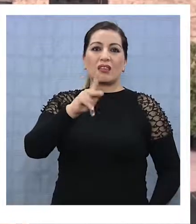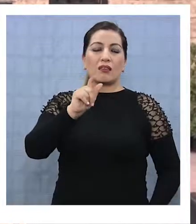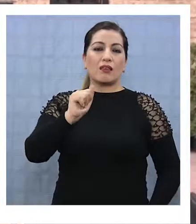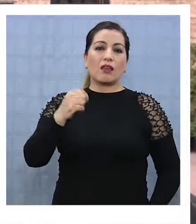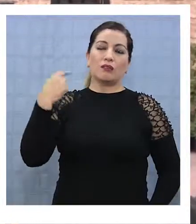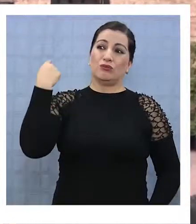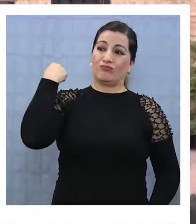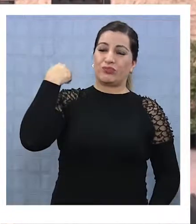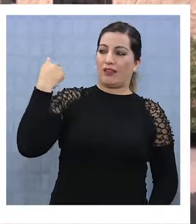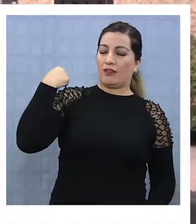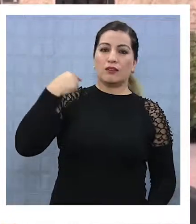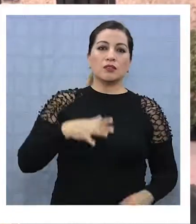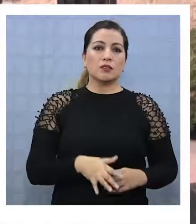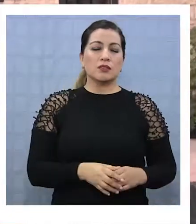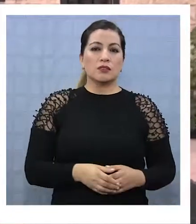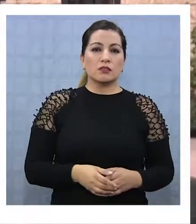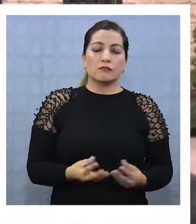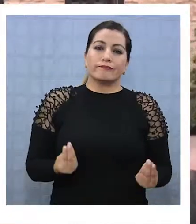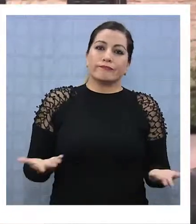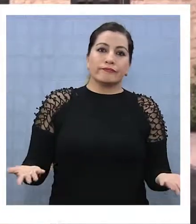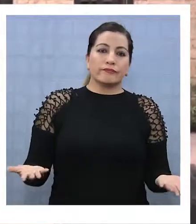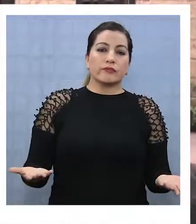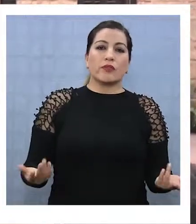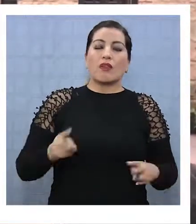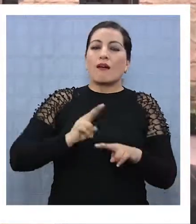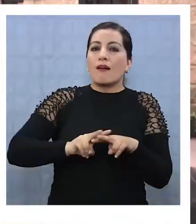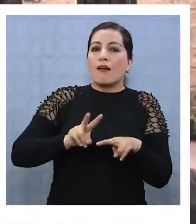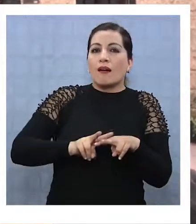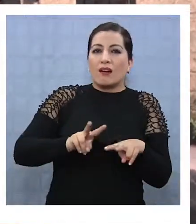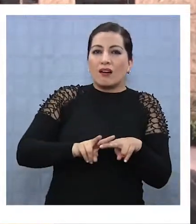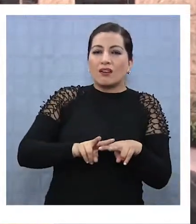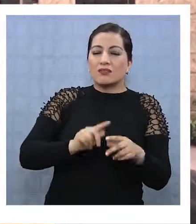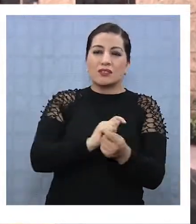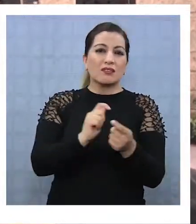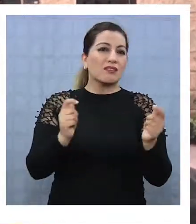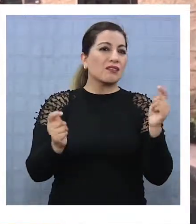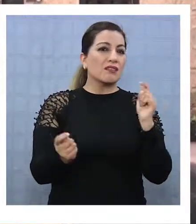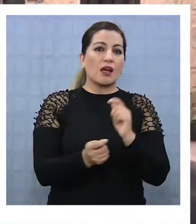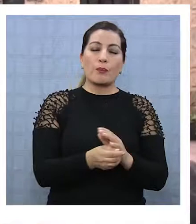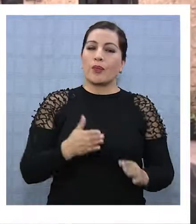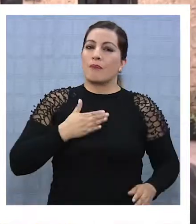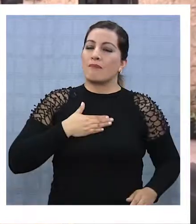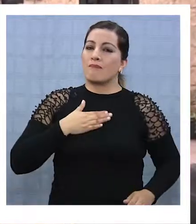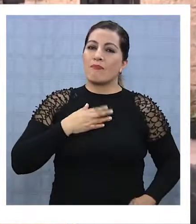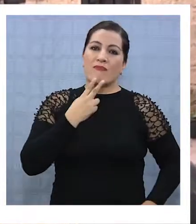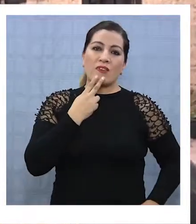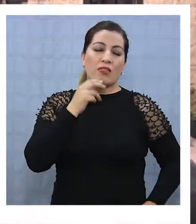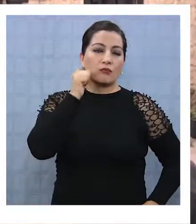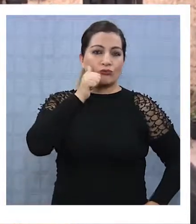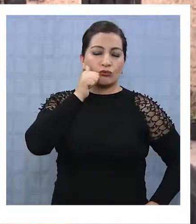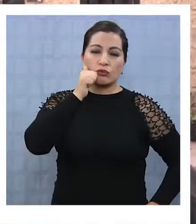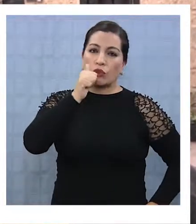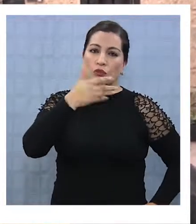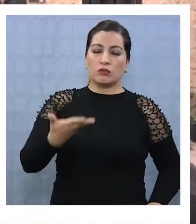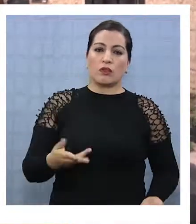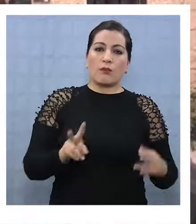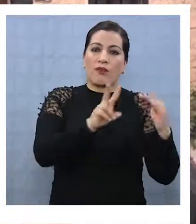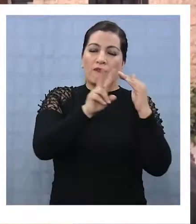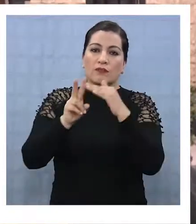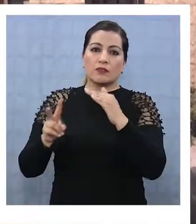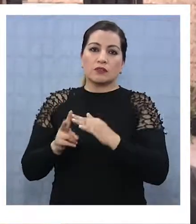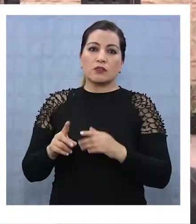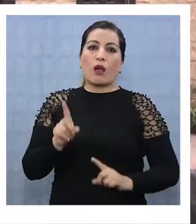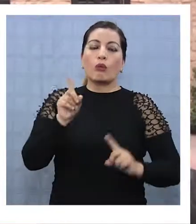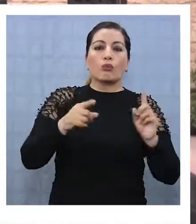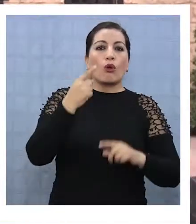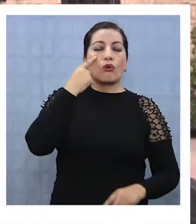a mi espalda de nombre Quica y que bueno viene generando una alteración en el diario vivir de los vecinos. Hay que